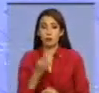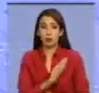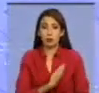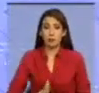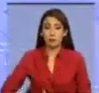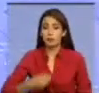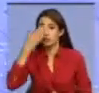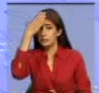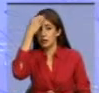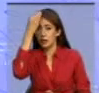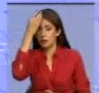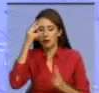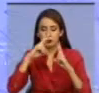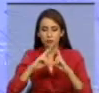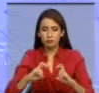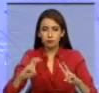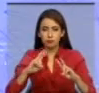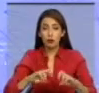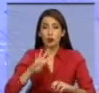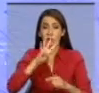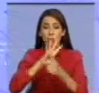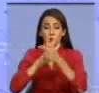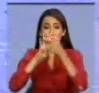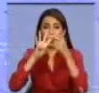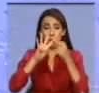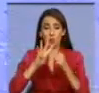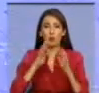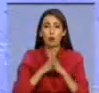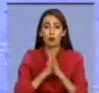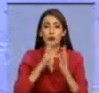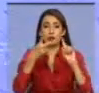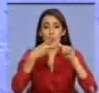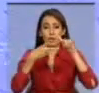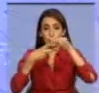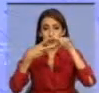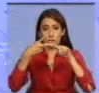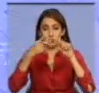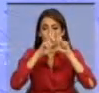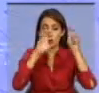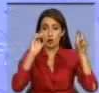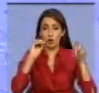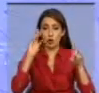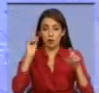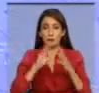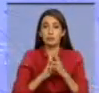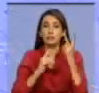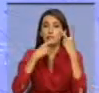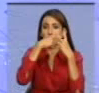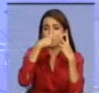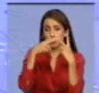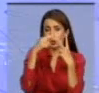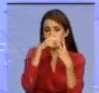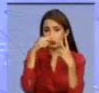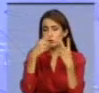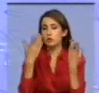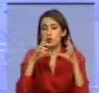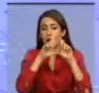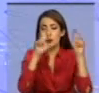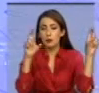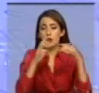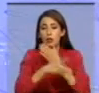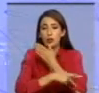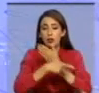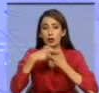es investigado en 4 casos por la Fiscalía. 2 relacionados con los actos de corrupción de Odebrecht y otros 2 por el campo